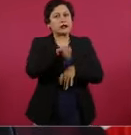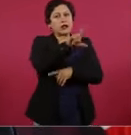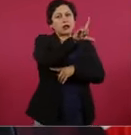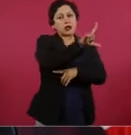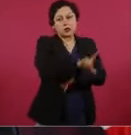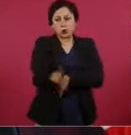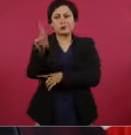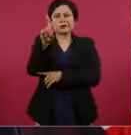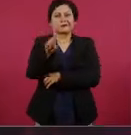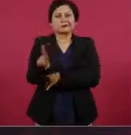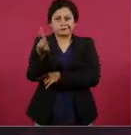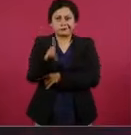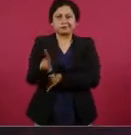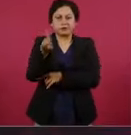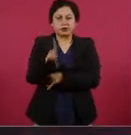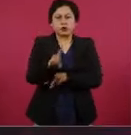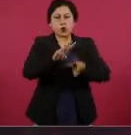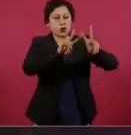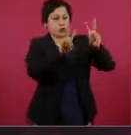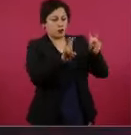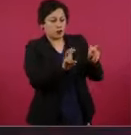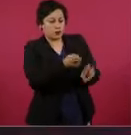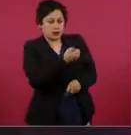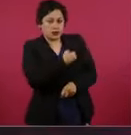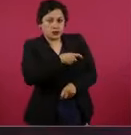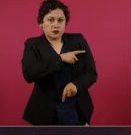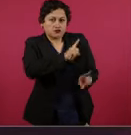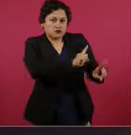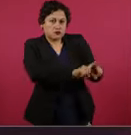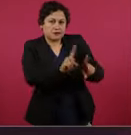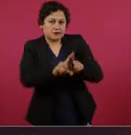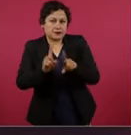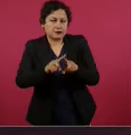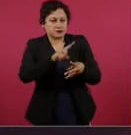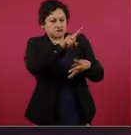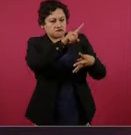todas las especialidades en hospitales.